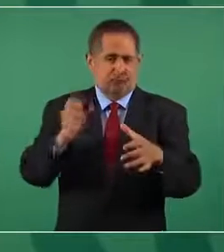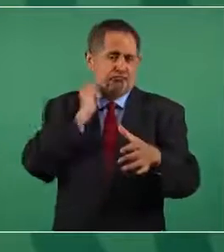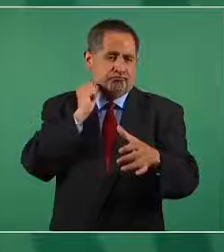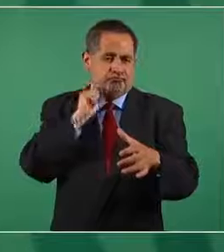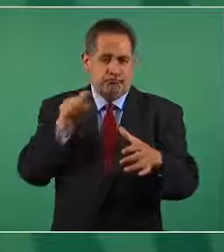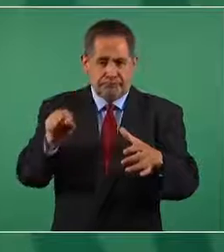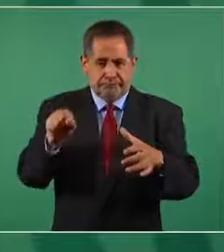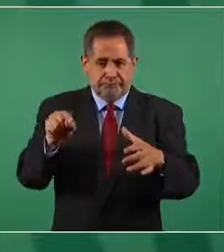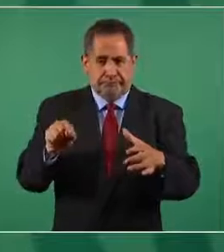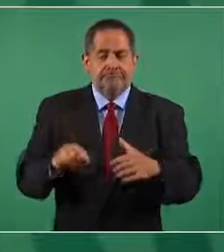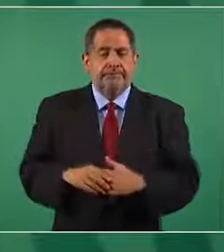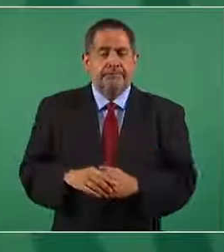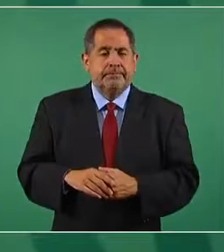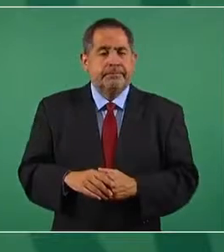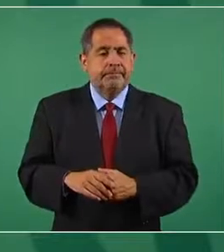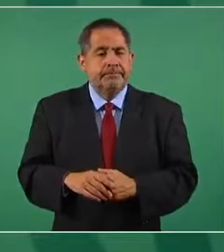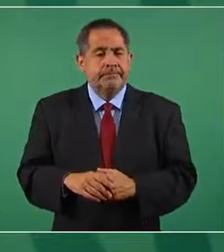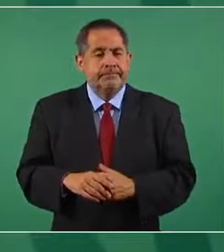y